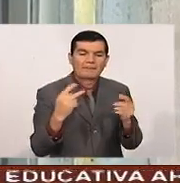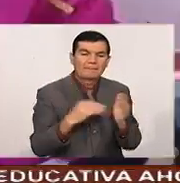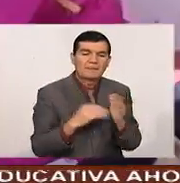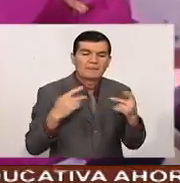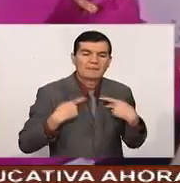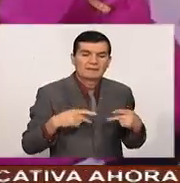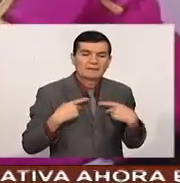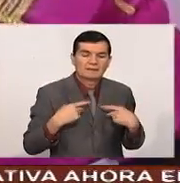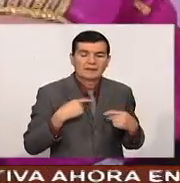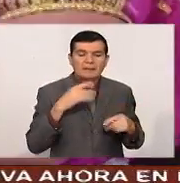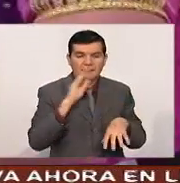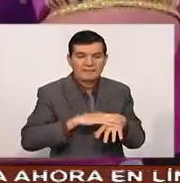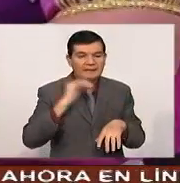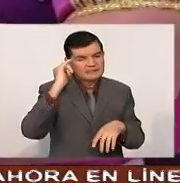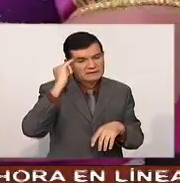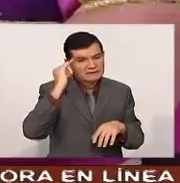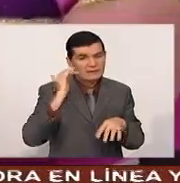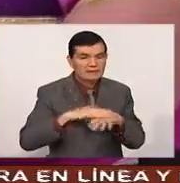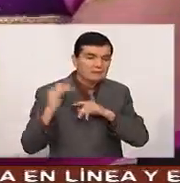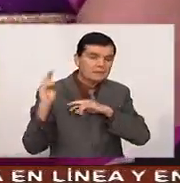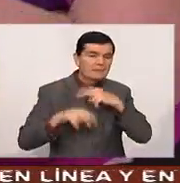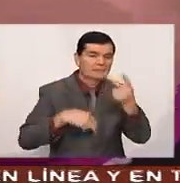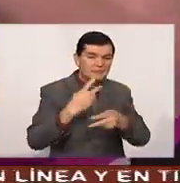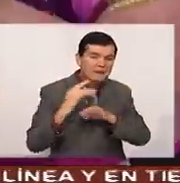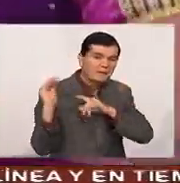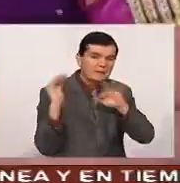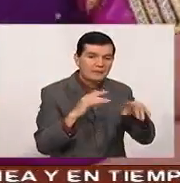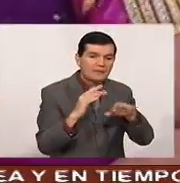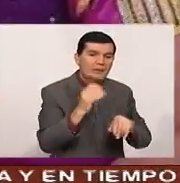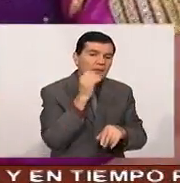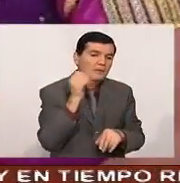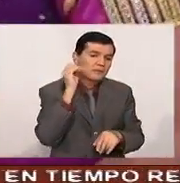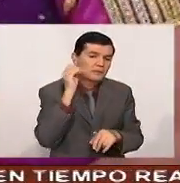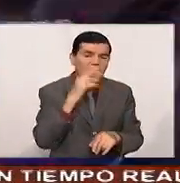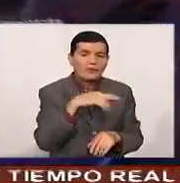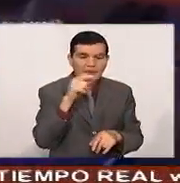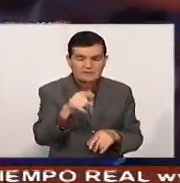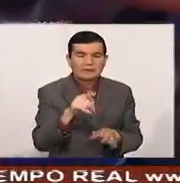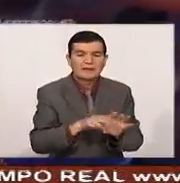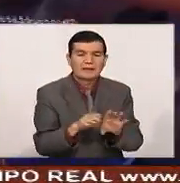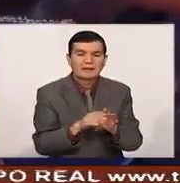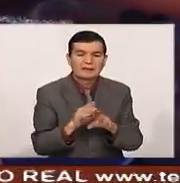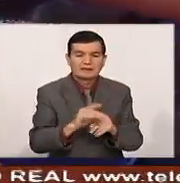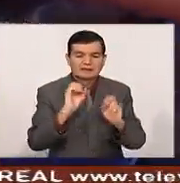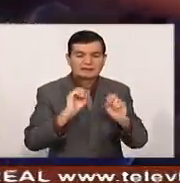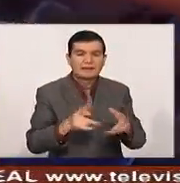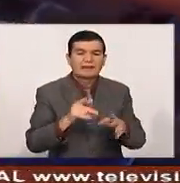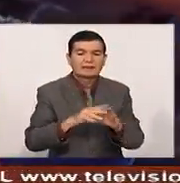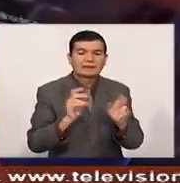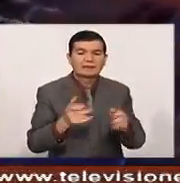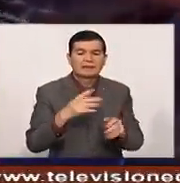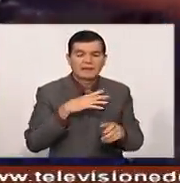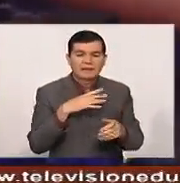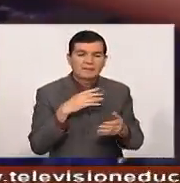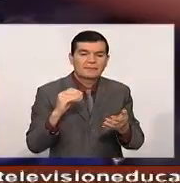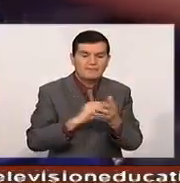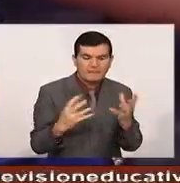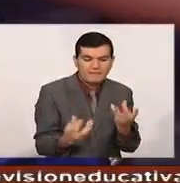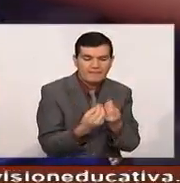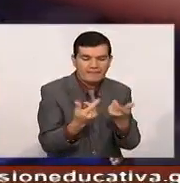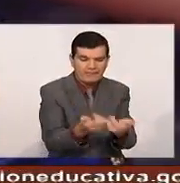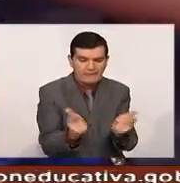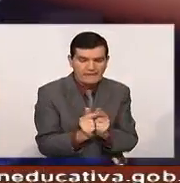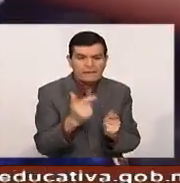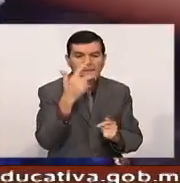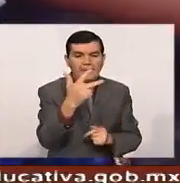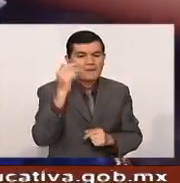que miles de indígenas más asistan a este encuentro con el obispo de Roma. En San Cristóbal de las Casas, el Papa Francisco comerá con un grupo de